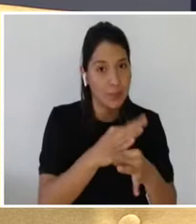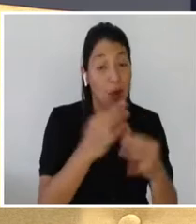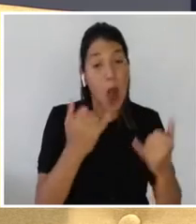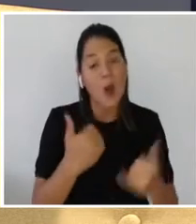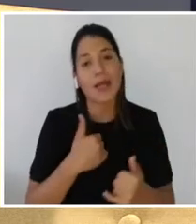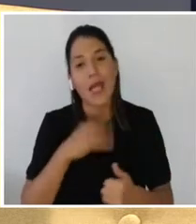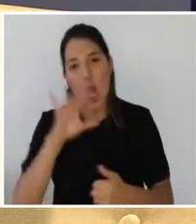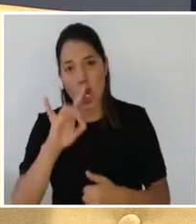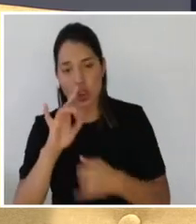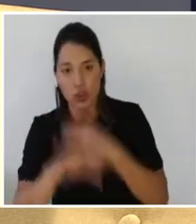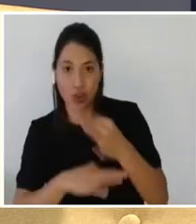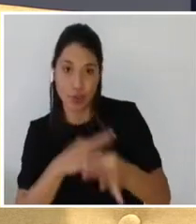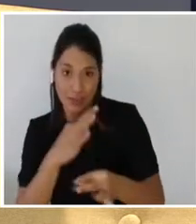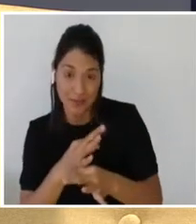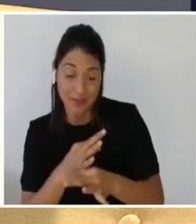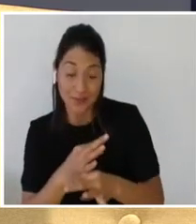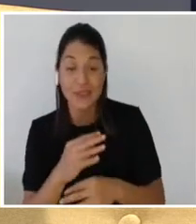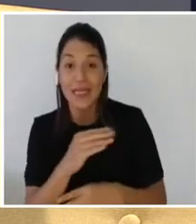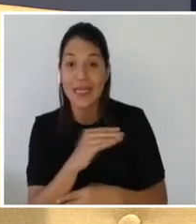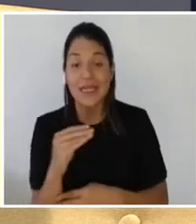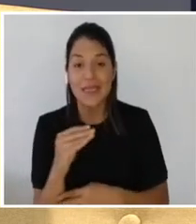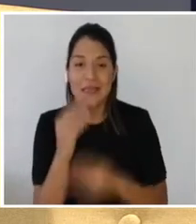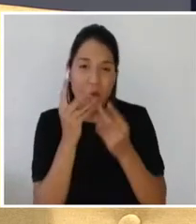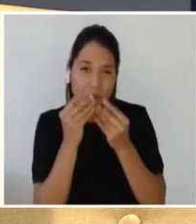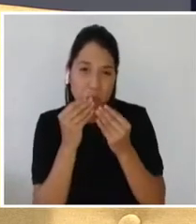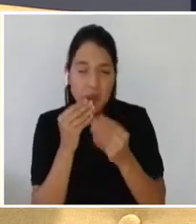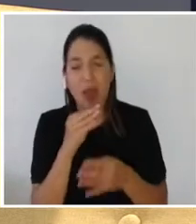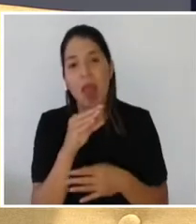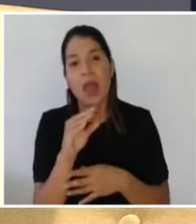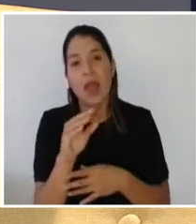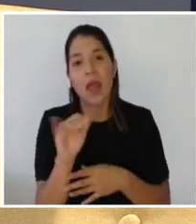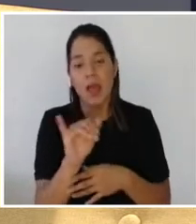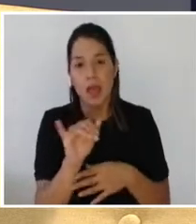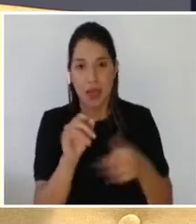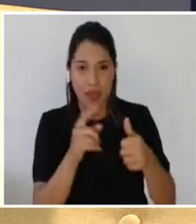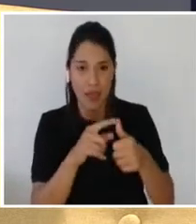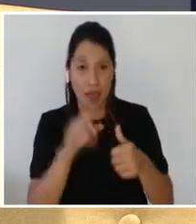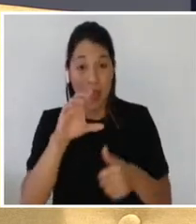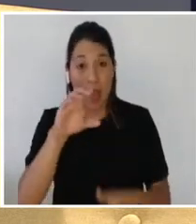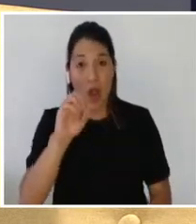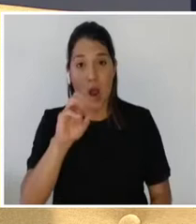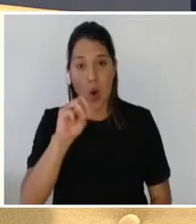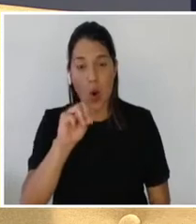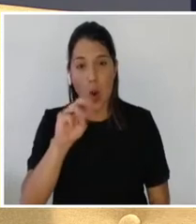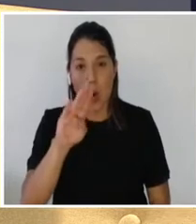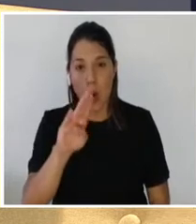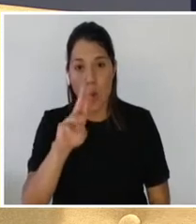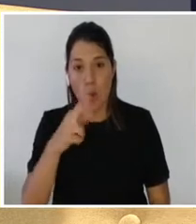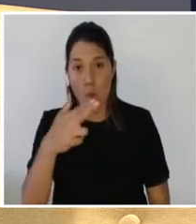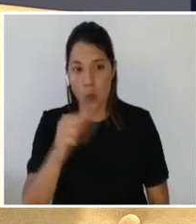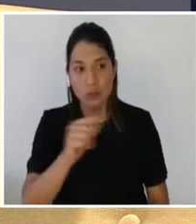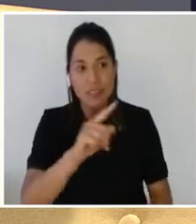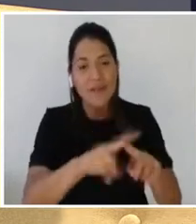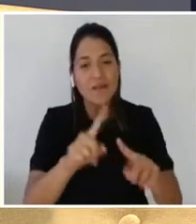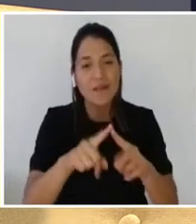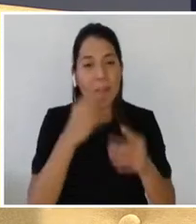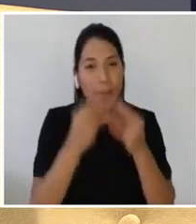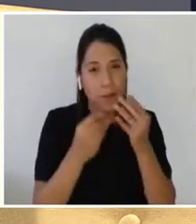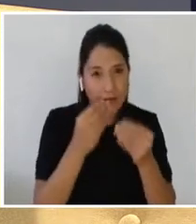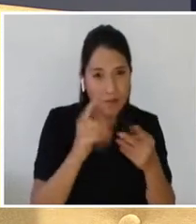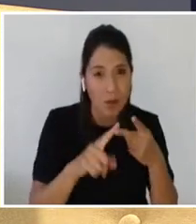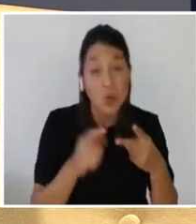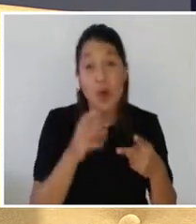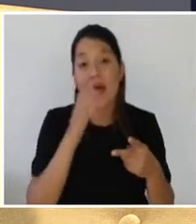mercado, que son, bueno, las kombuchas de diferentes sabores, una bebida de kéfir,